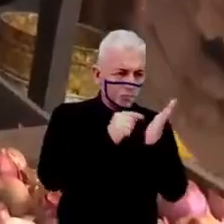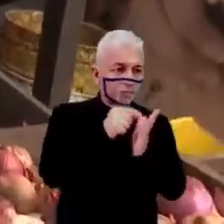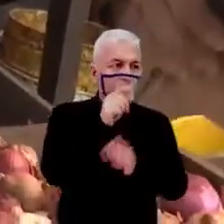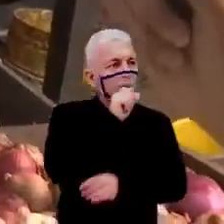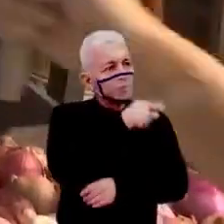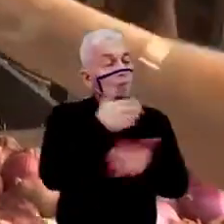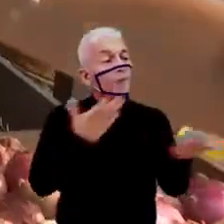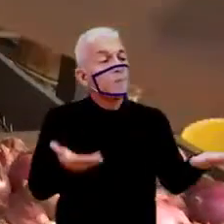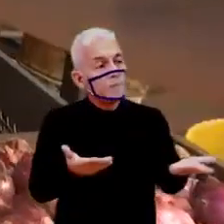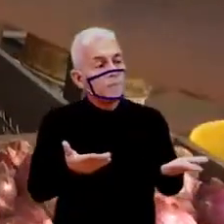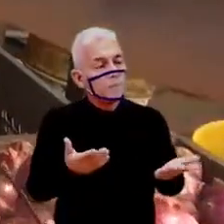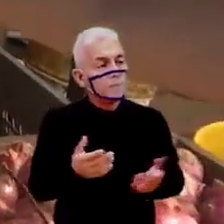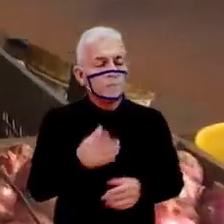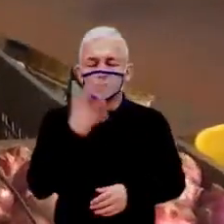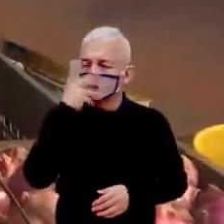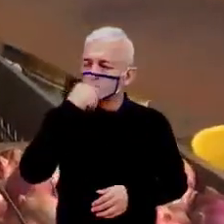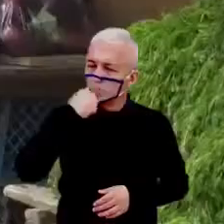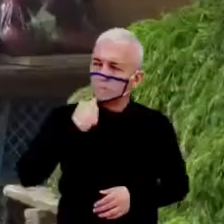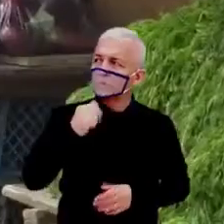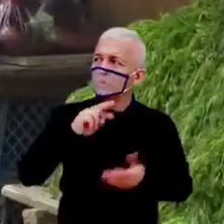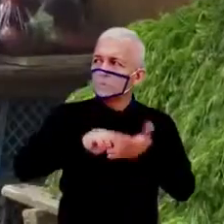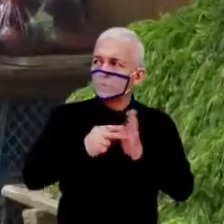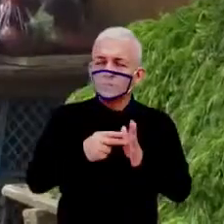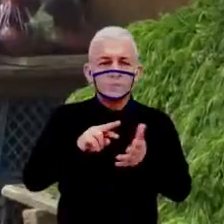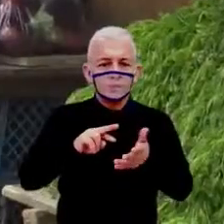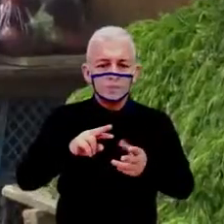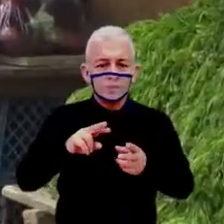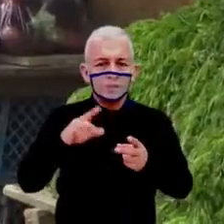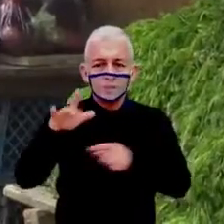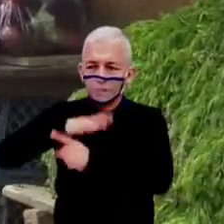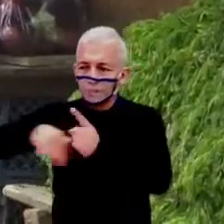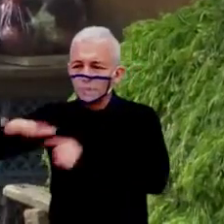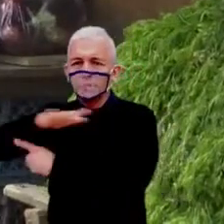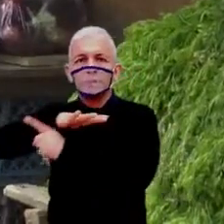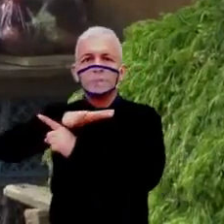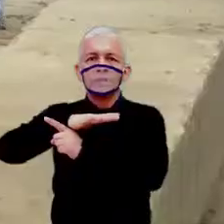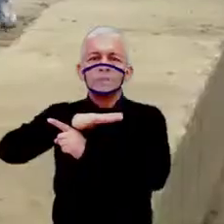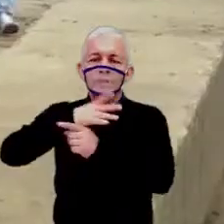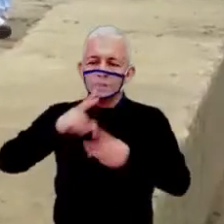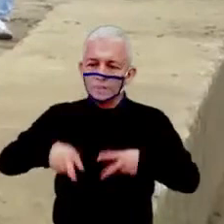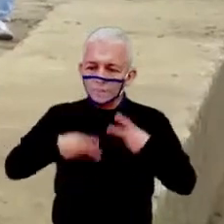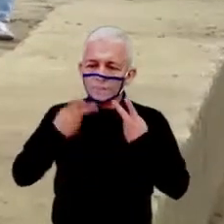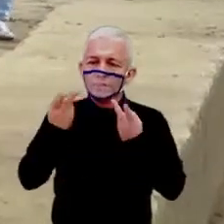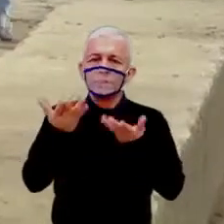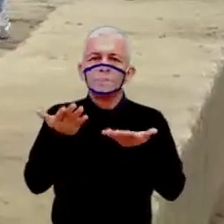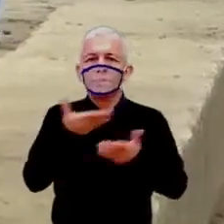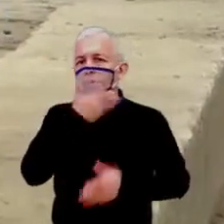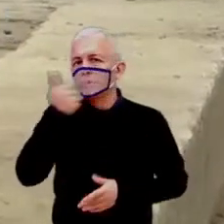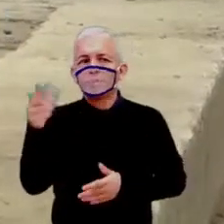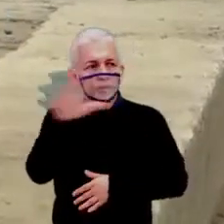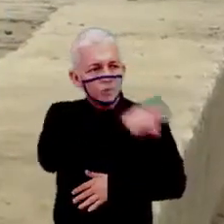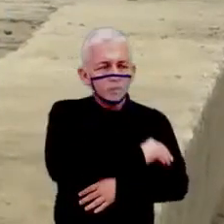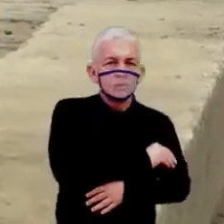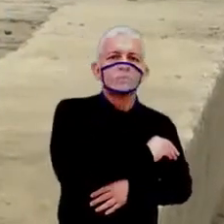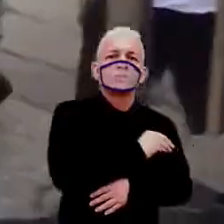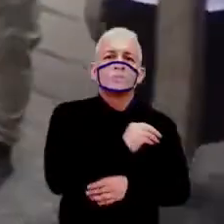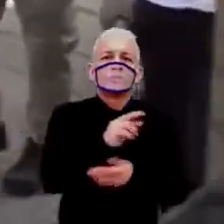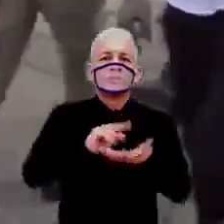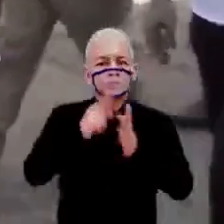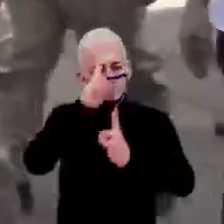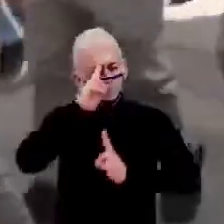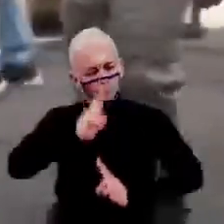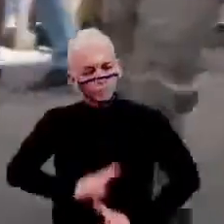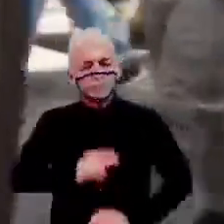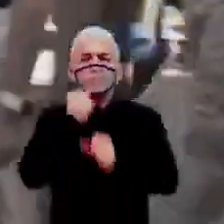le parece este escenario? Espectacular. Así va a mejorar el ambiente y el entorno de vida de nosotros también. La idea es dignificar